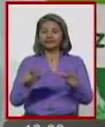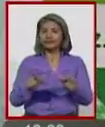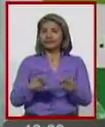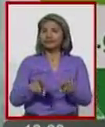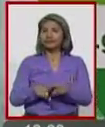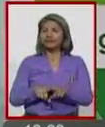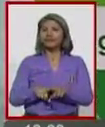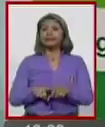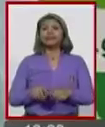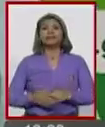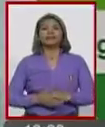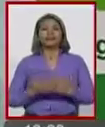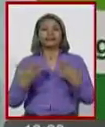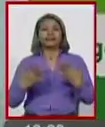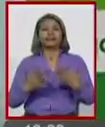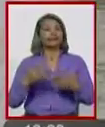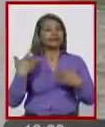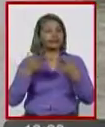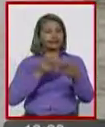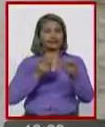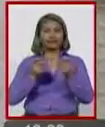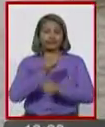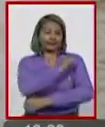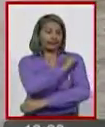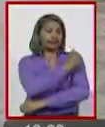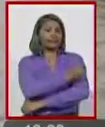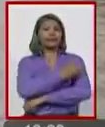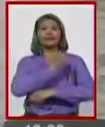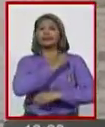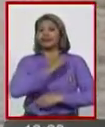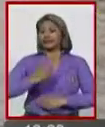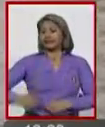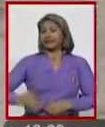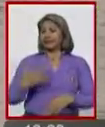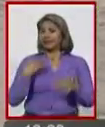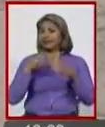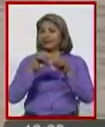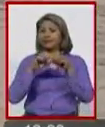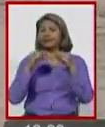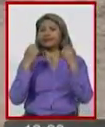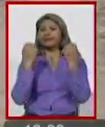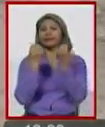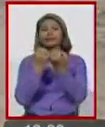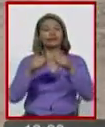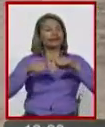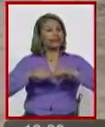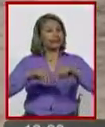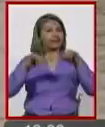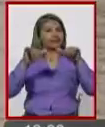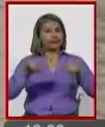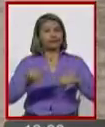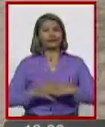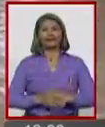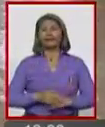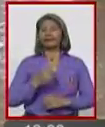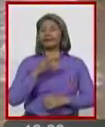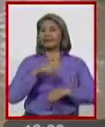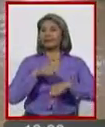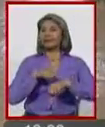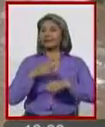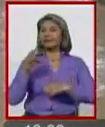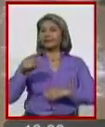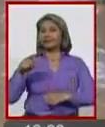y la situación ha sido controlada. Las autoridades de la gobernación indicaron que los equipos se mantendrán en el lugar el tiempo que sea